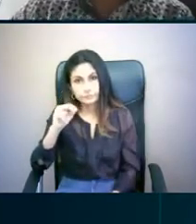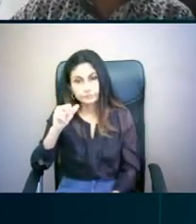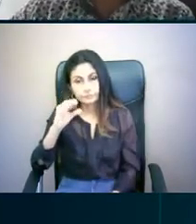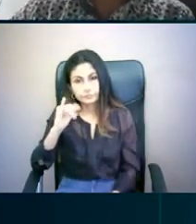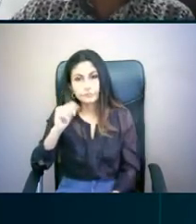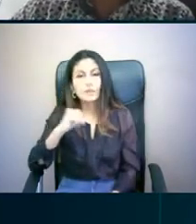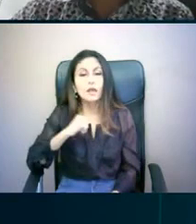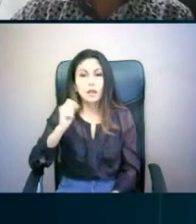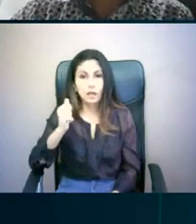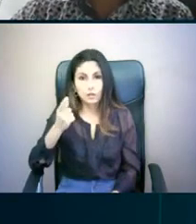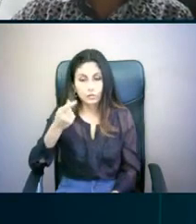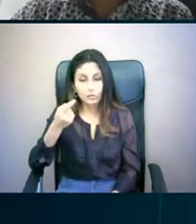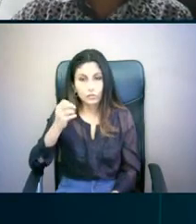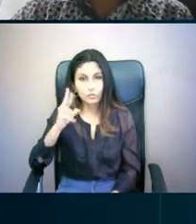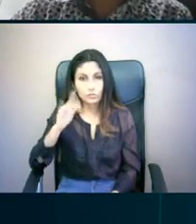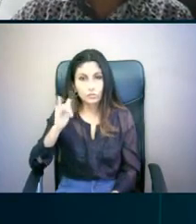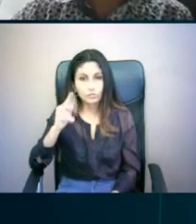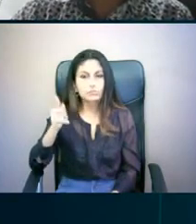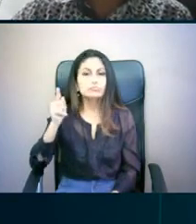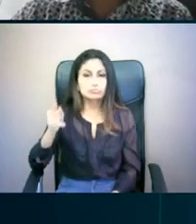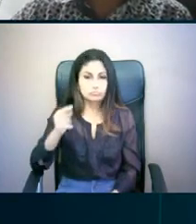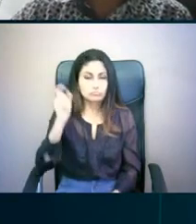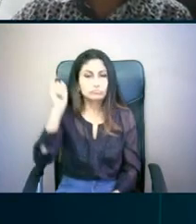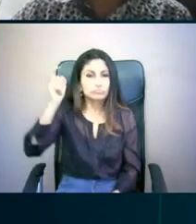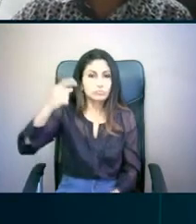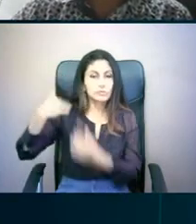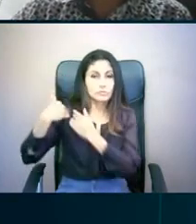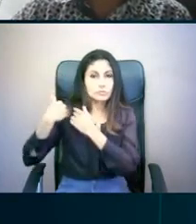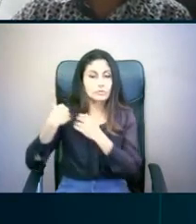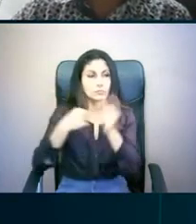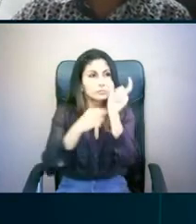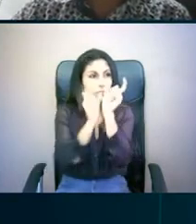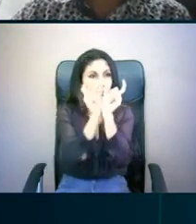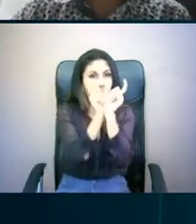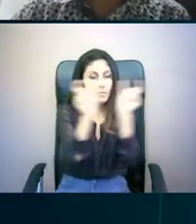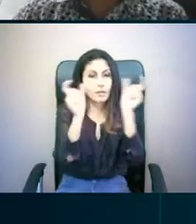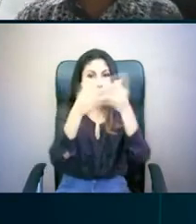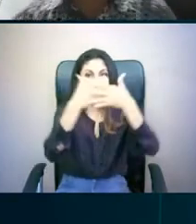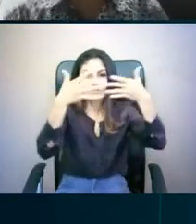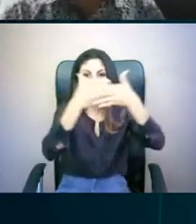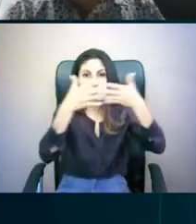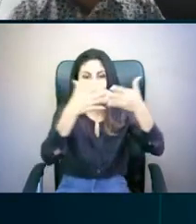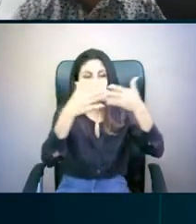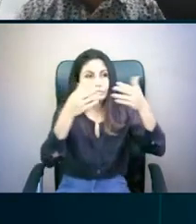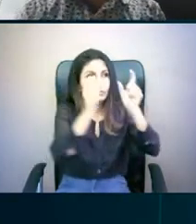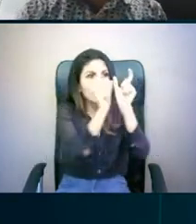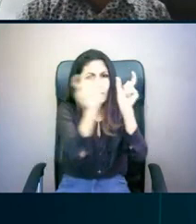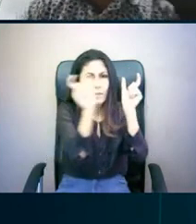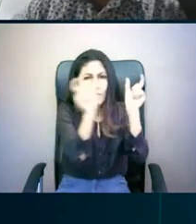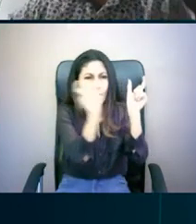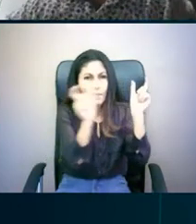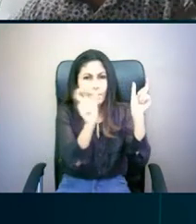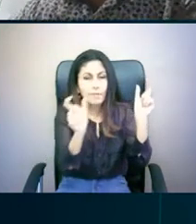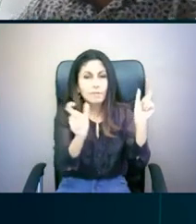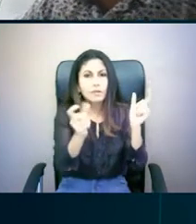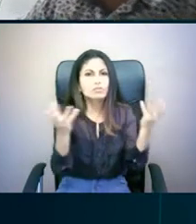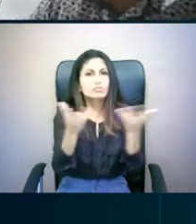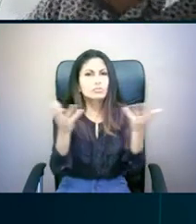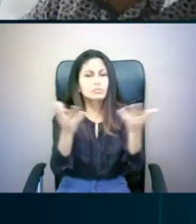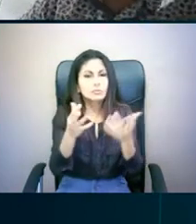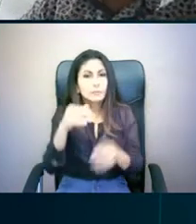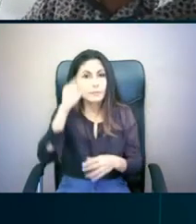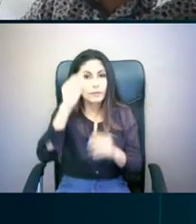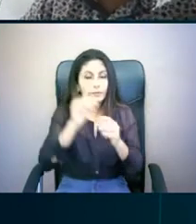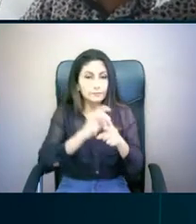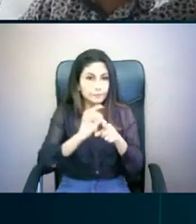hace. Aquí, digamos, algo importante que se me está pasando antes de empezarles a contar dónde fue desarrollado esto y por qué fue desarrollado acá, es que toda esta aplicación